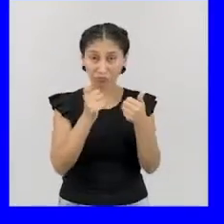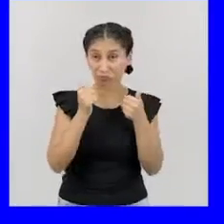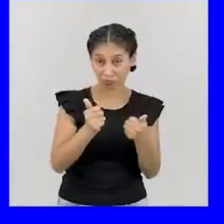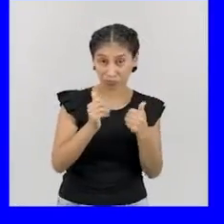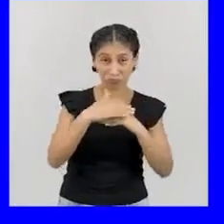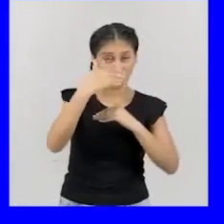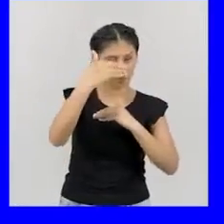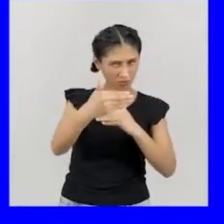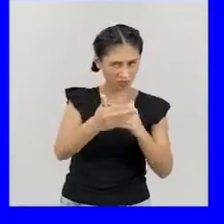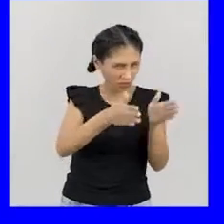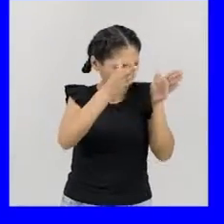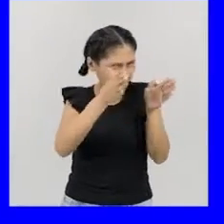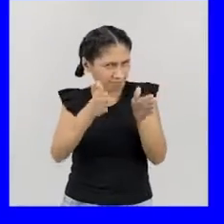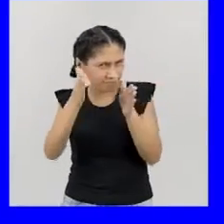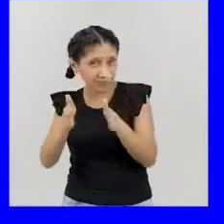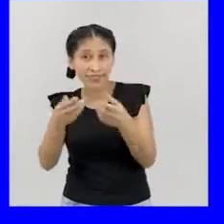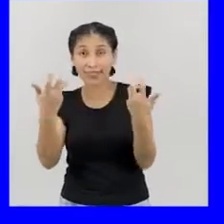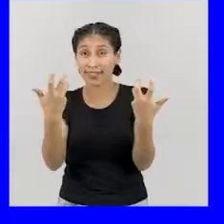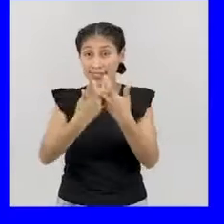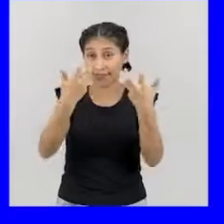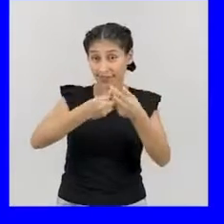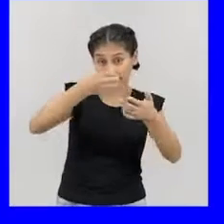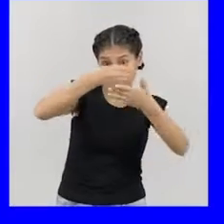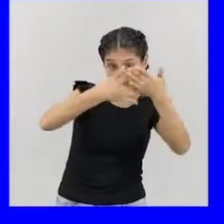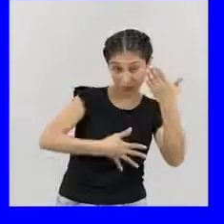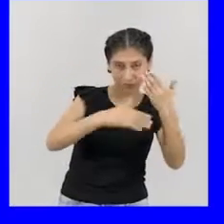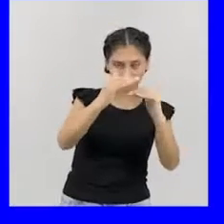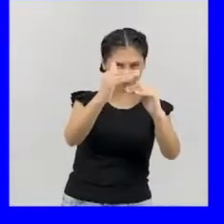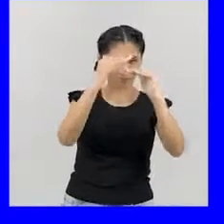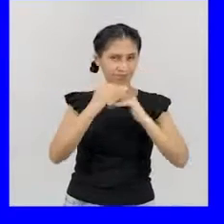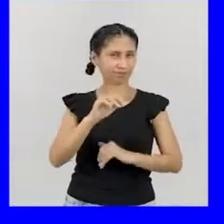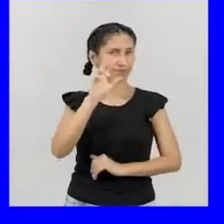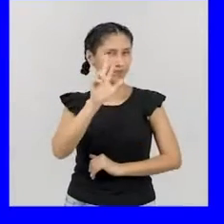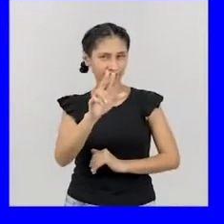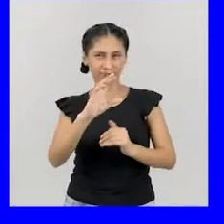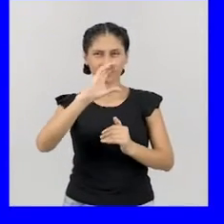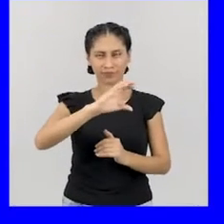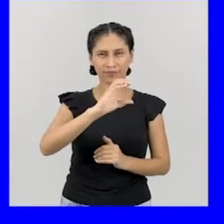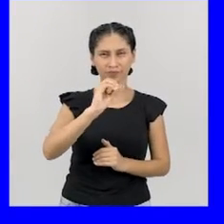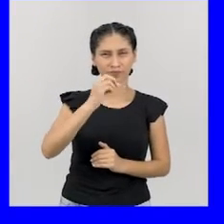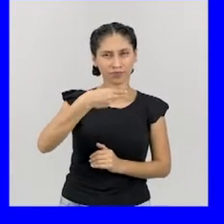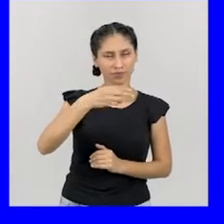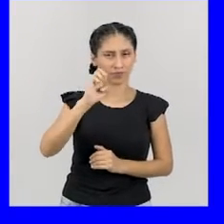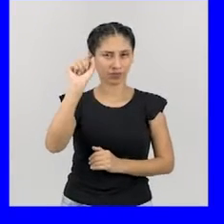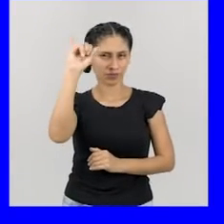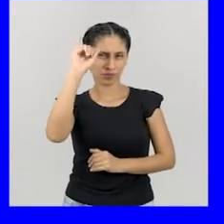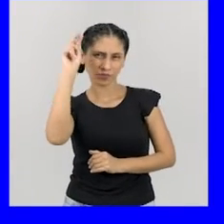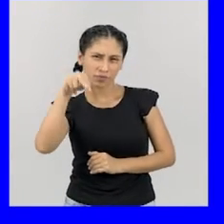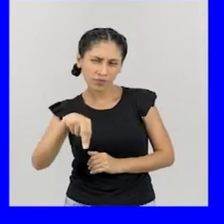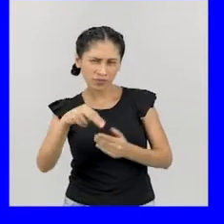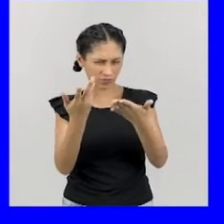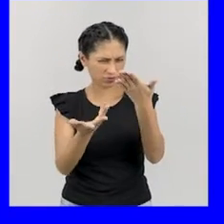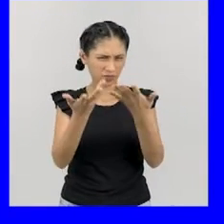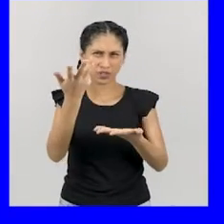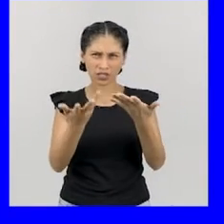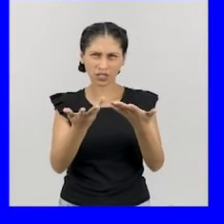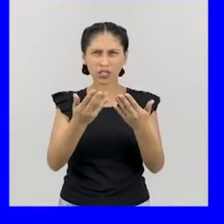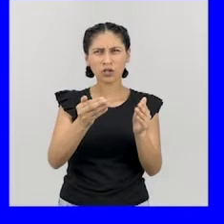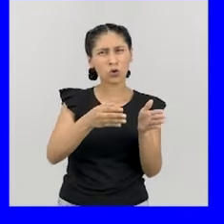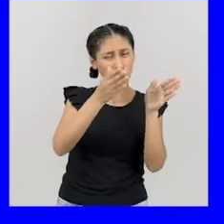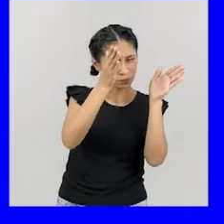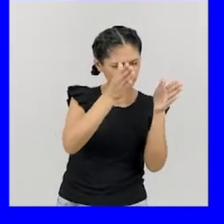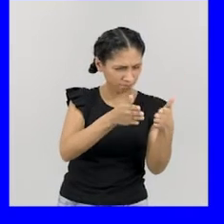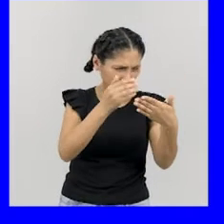en párrafos de acuerdo con la estructura del texto. 3. Cohesión se refiere a los mecanismos de tipo sintáctico